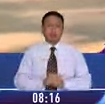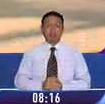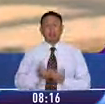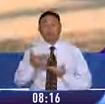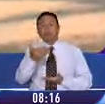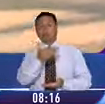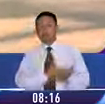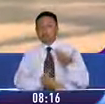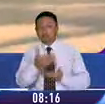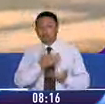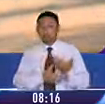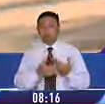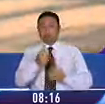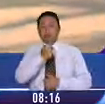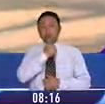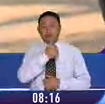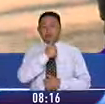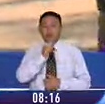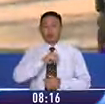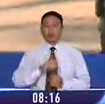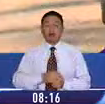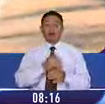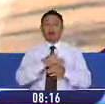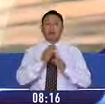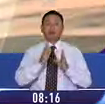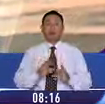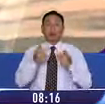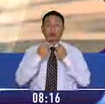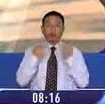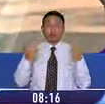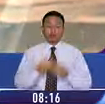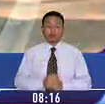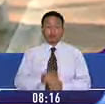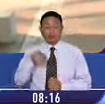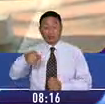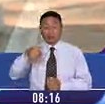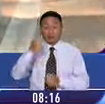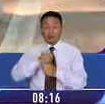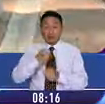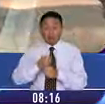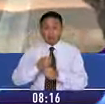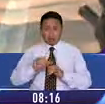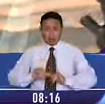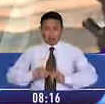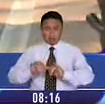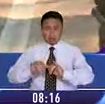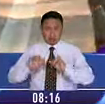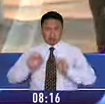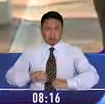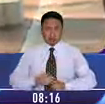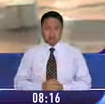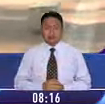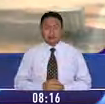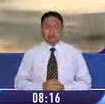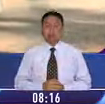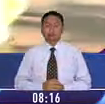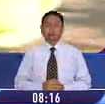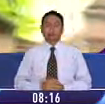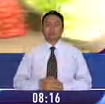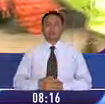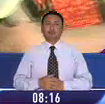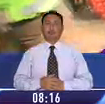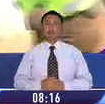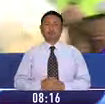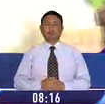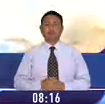comercio privado, los funcionarios públicos de las distintas entidades que funcionan alrededor de